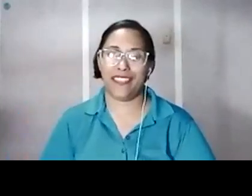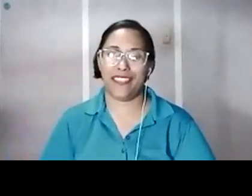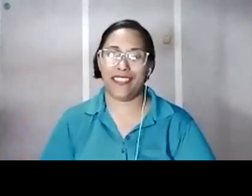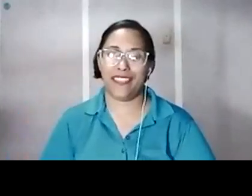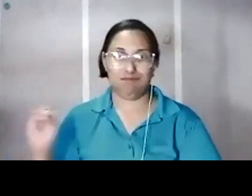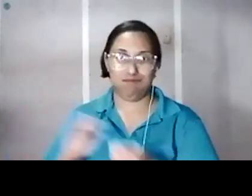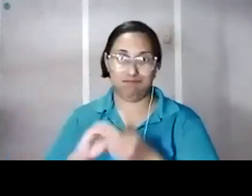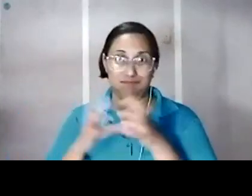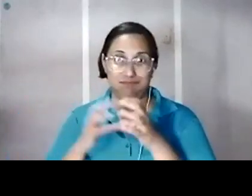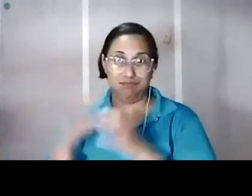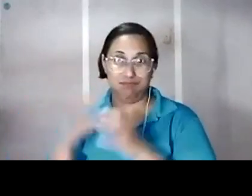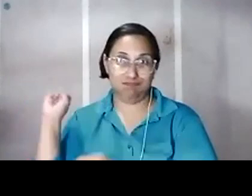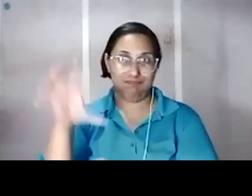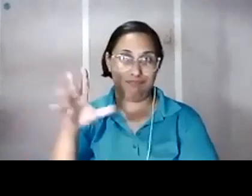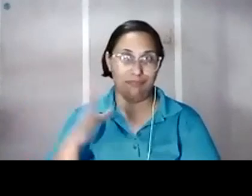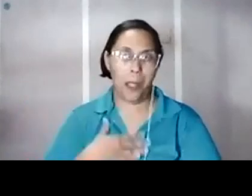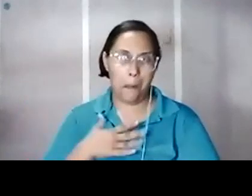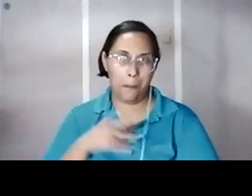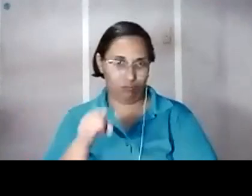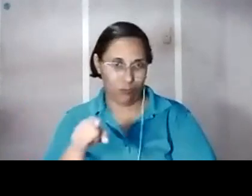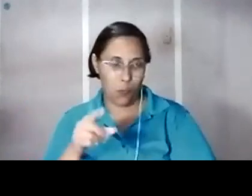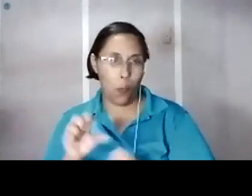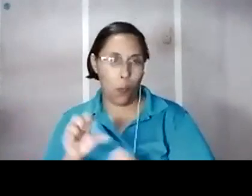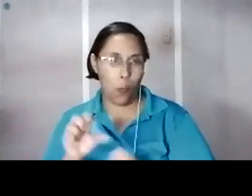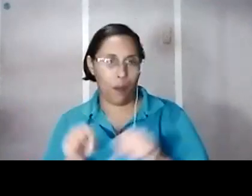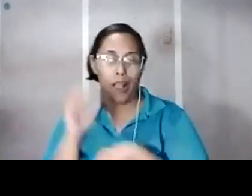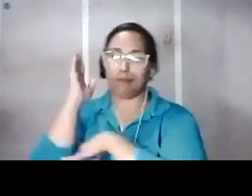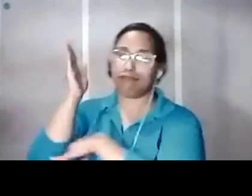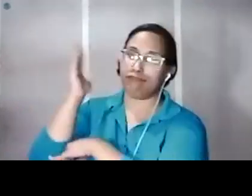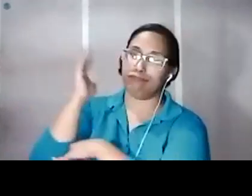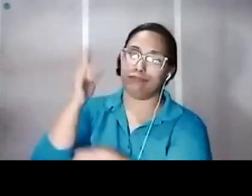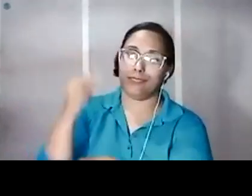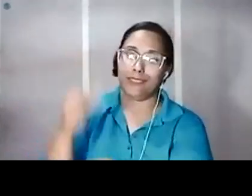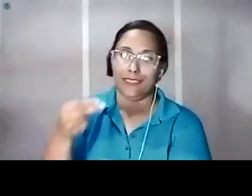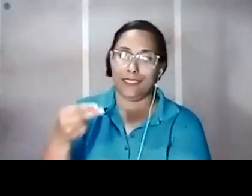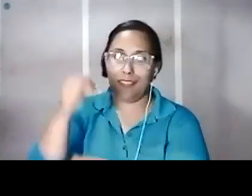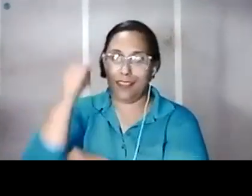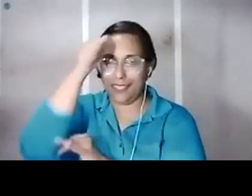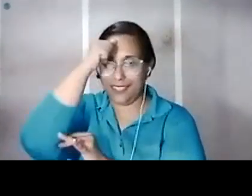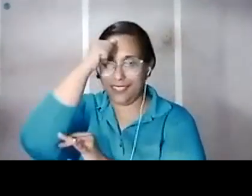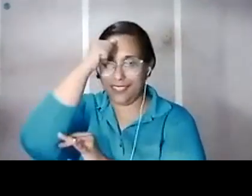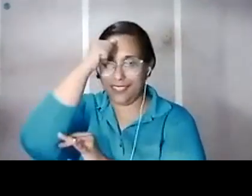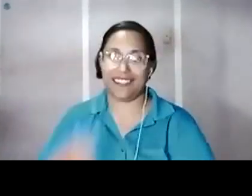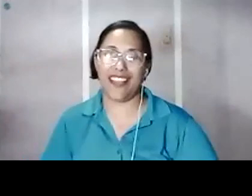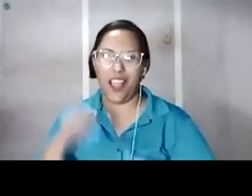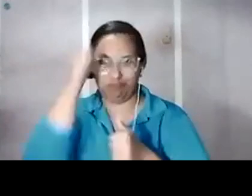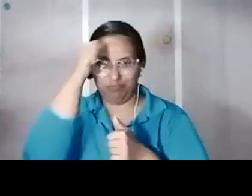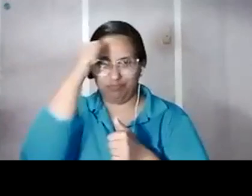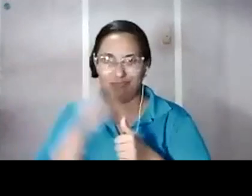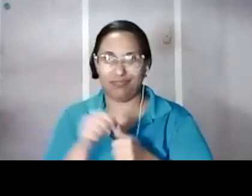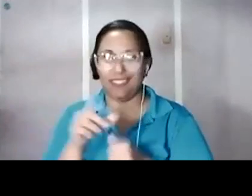mí. No, ese eres tú, el historiador oficial de Arecibo. Se acordarán de mí, va a ser Daniel